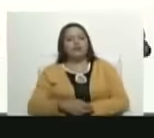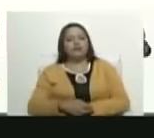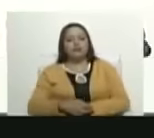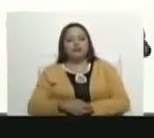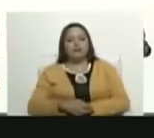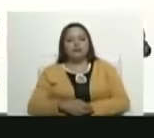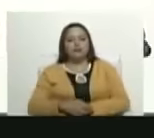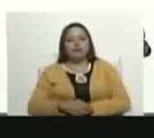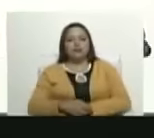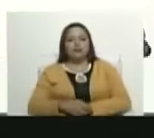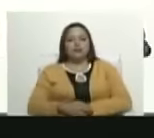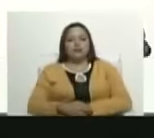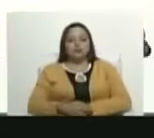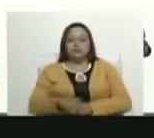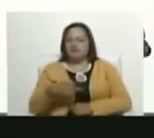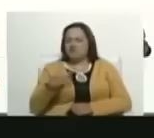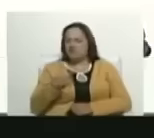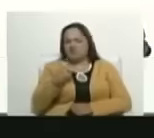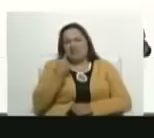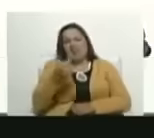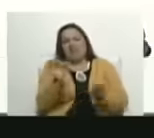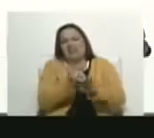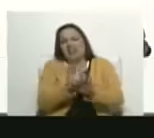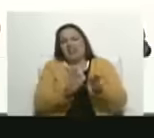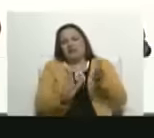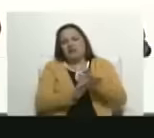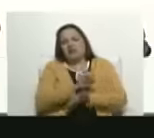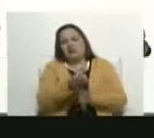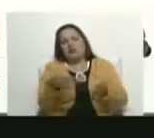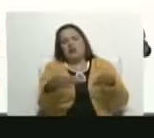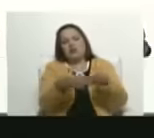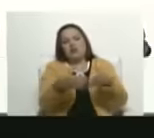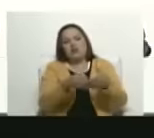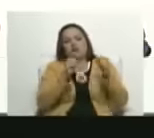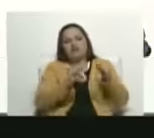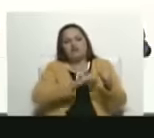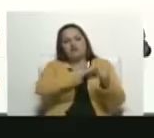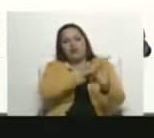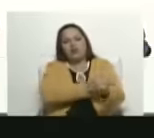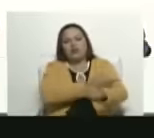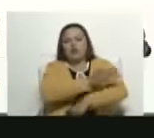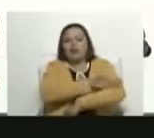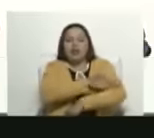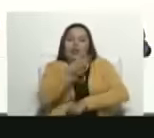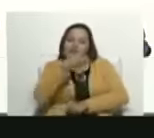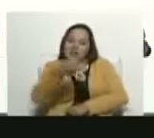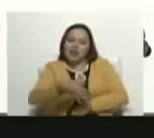yo ni me voy a referir a estos sectores radicales, de verdad, perdóname.